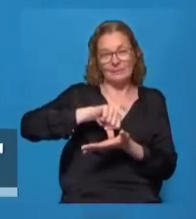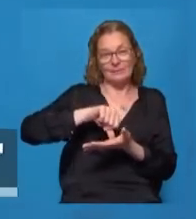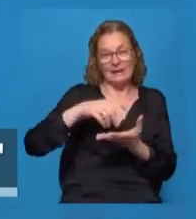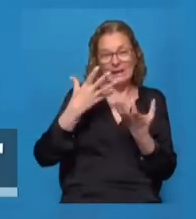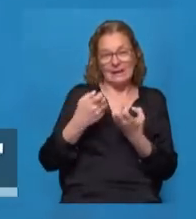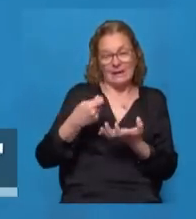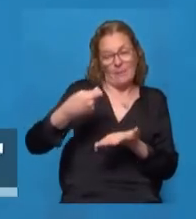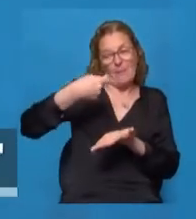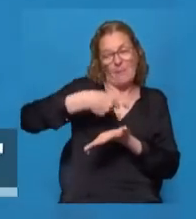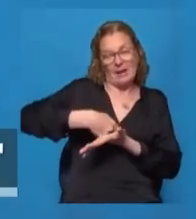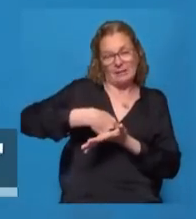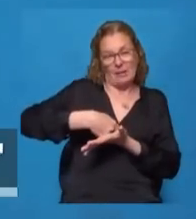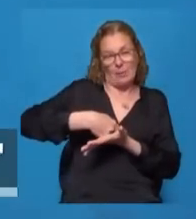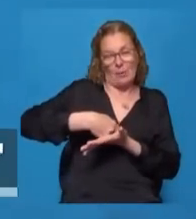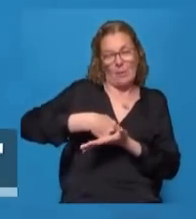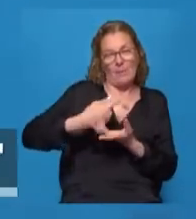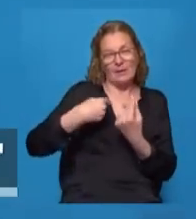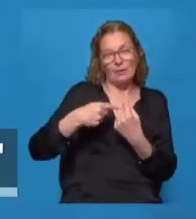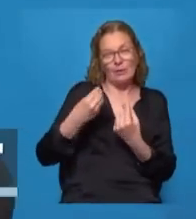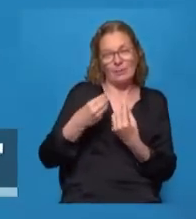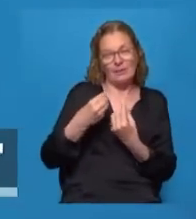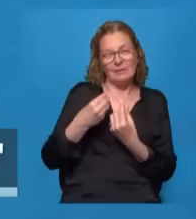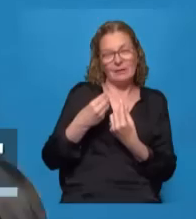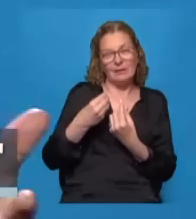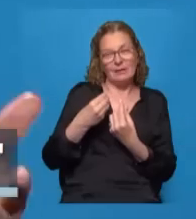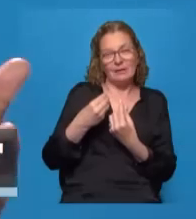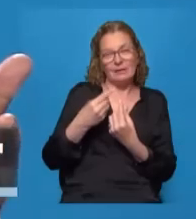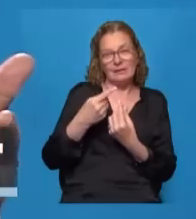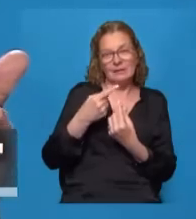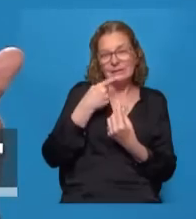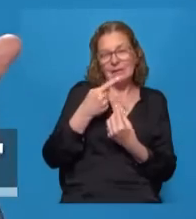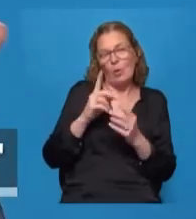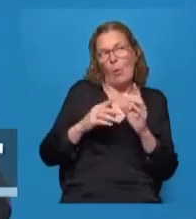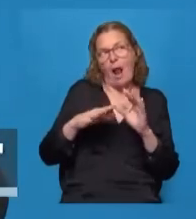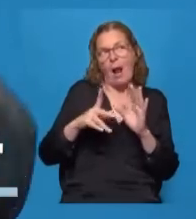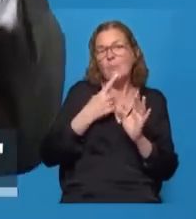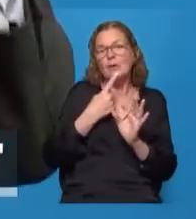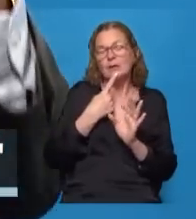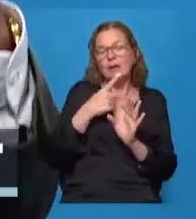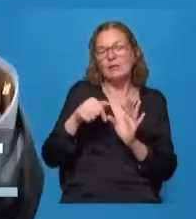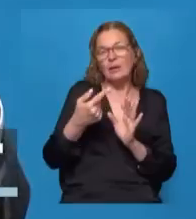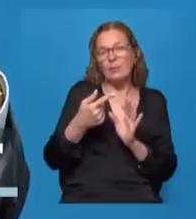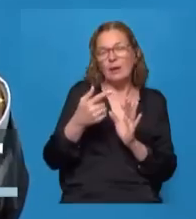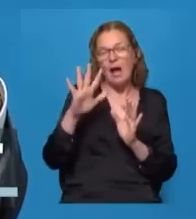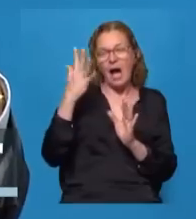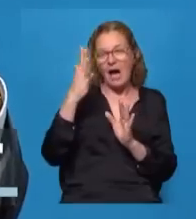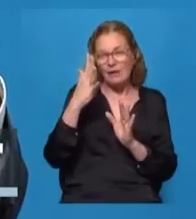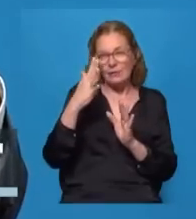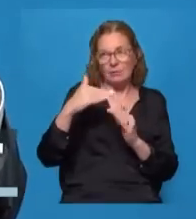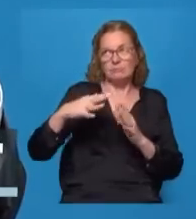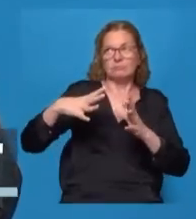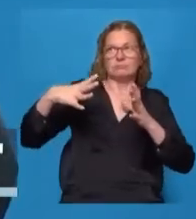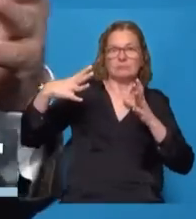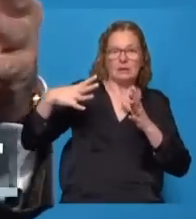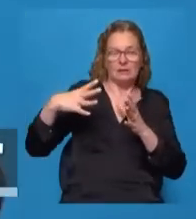recibir dinero en préstamos y cuál es la condición bueno aplica tal política y después que los árboles se estuvieron grandes